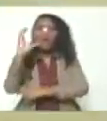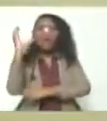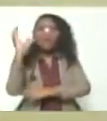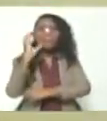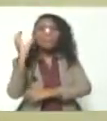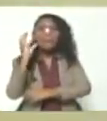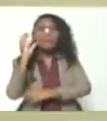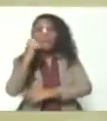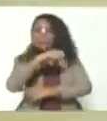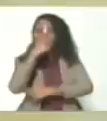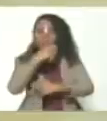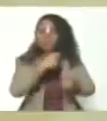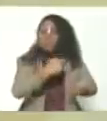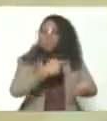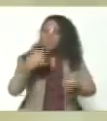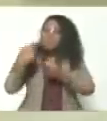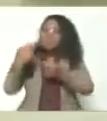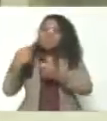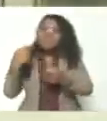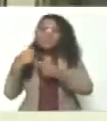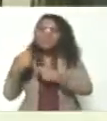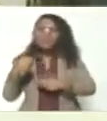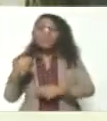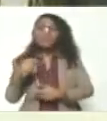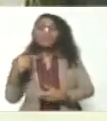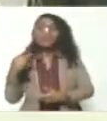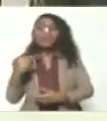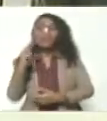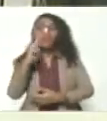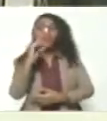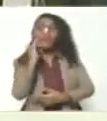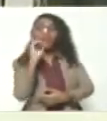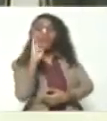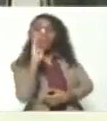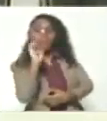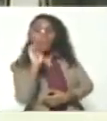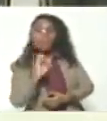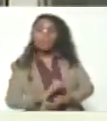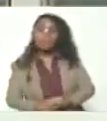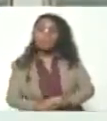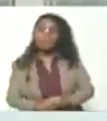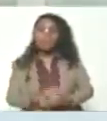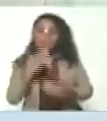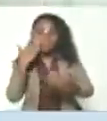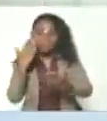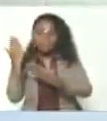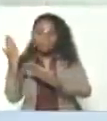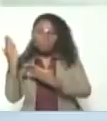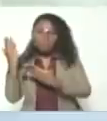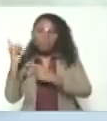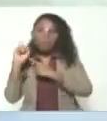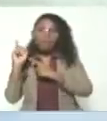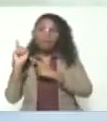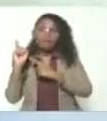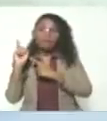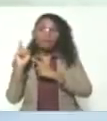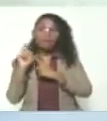de narcotraficantes uribistas. Muestro aquí, fíjense, estos son dediles